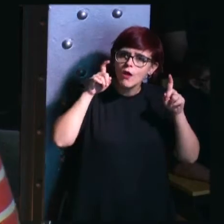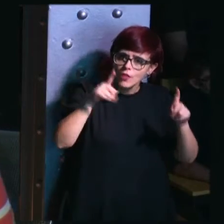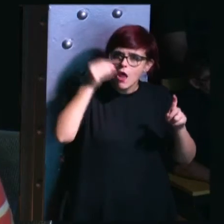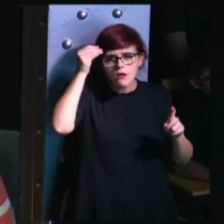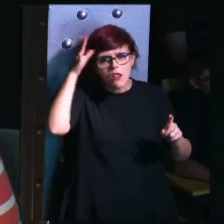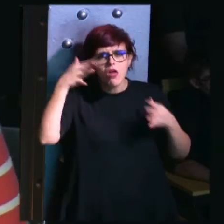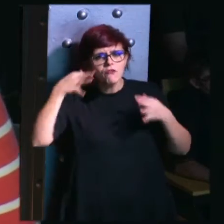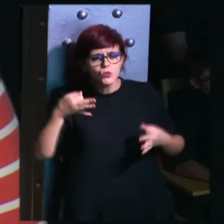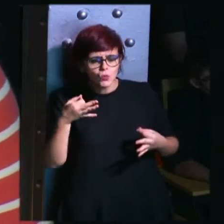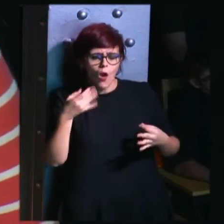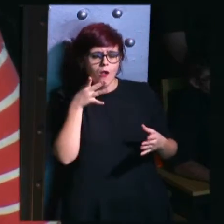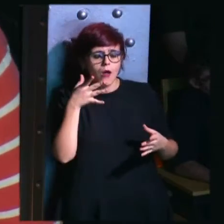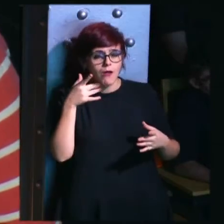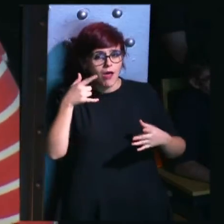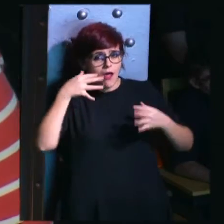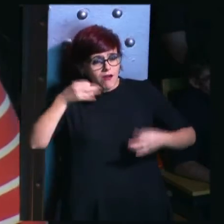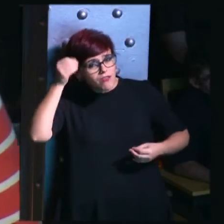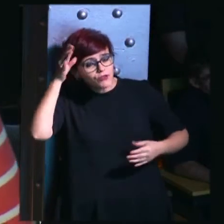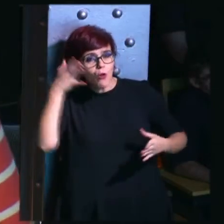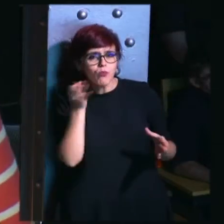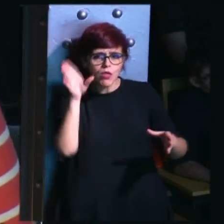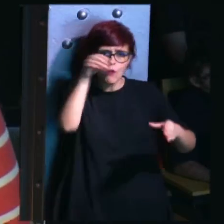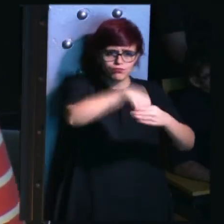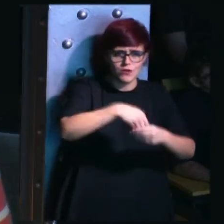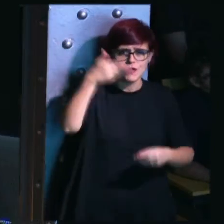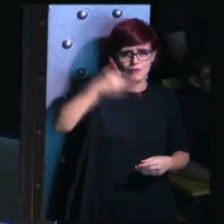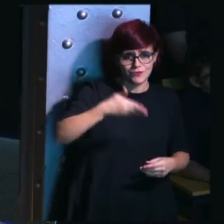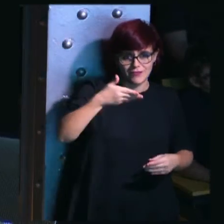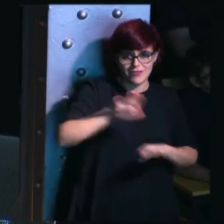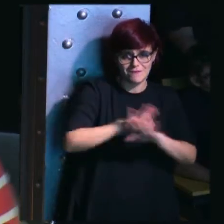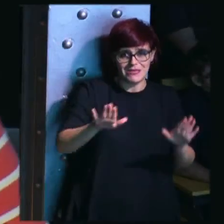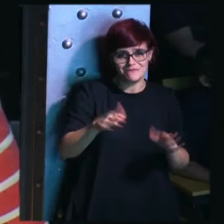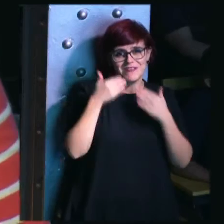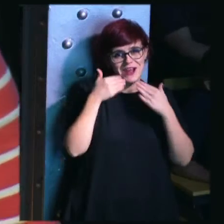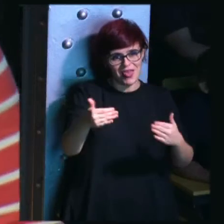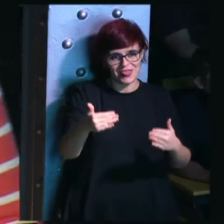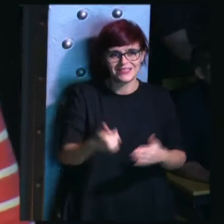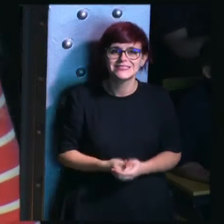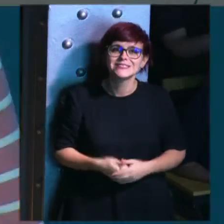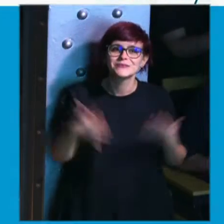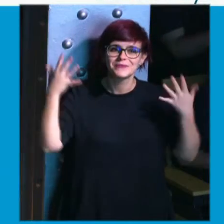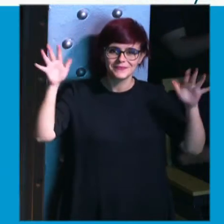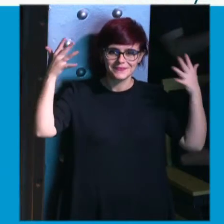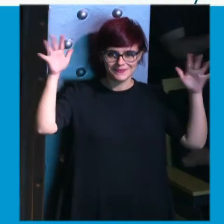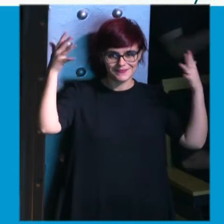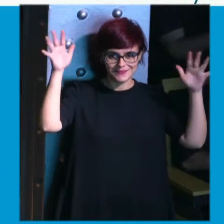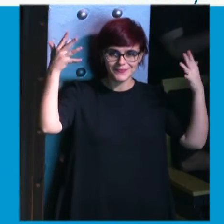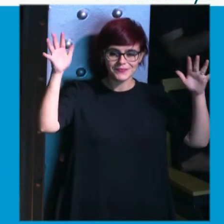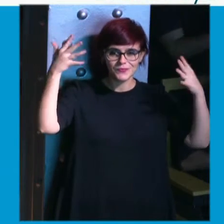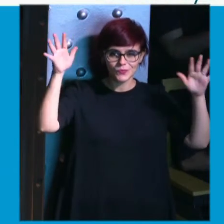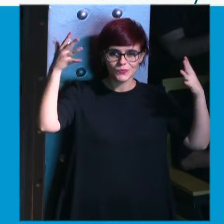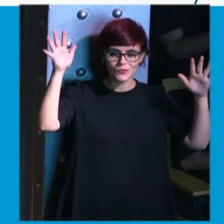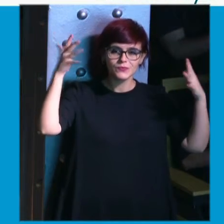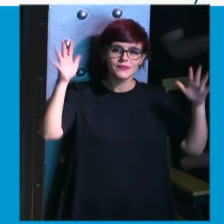importante. Por mi parte, ya está. Muchísimas gracias. Muchísimas gracias.